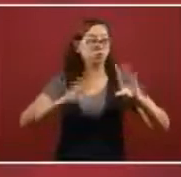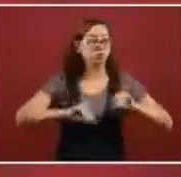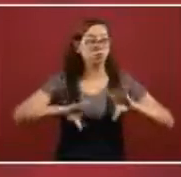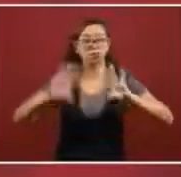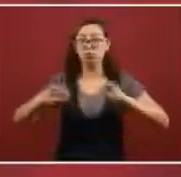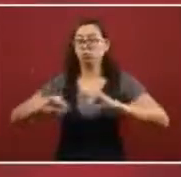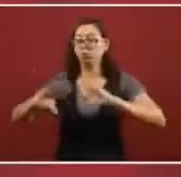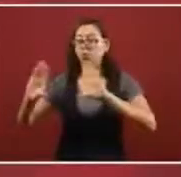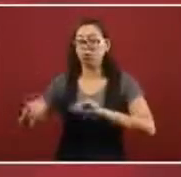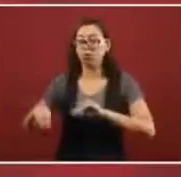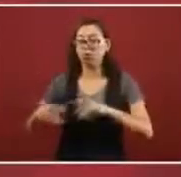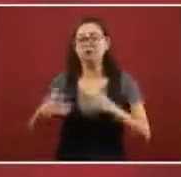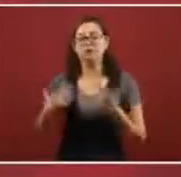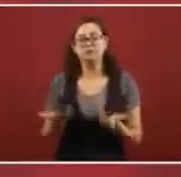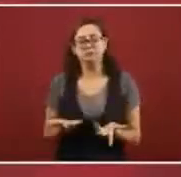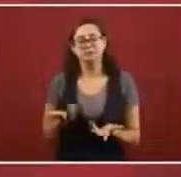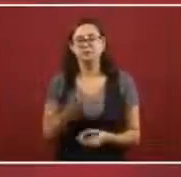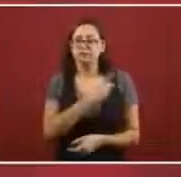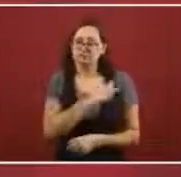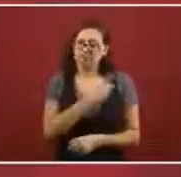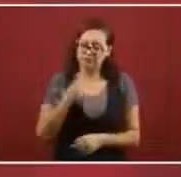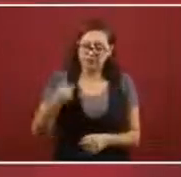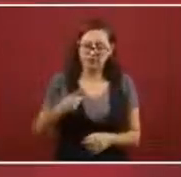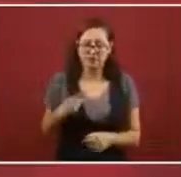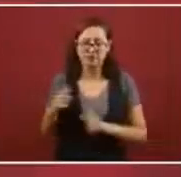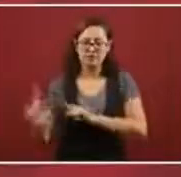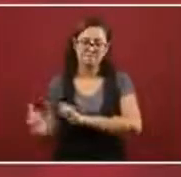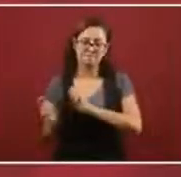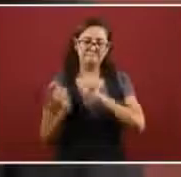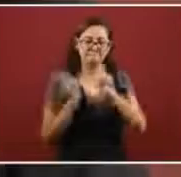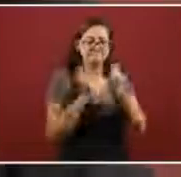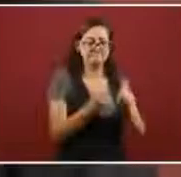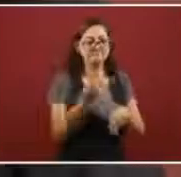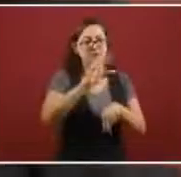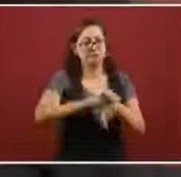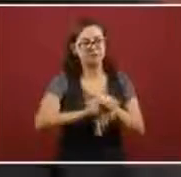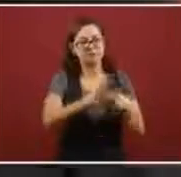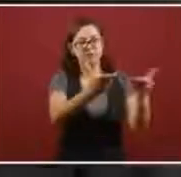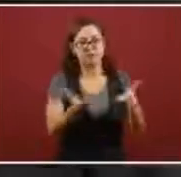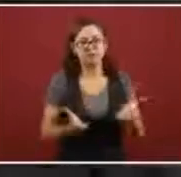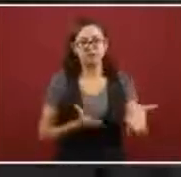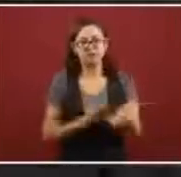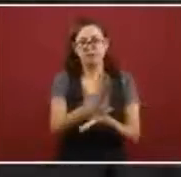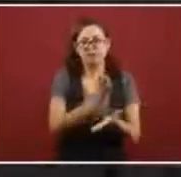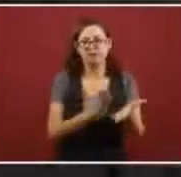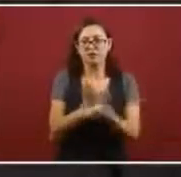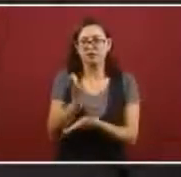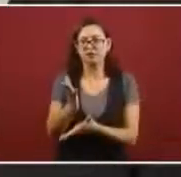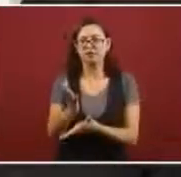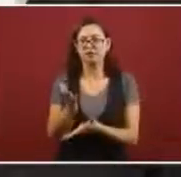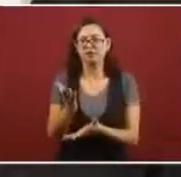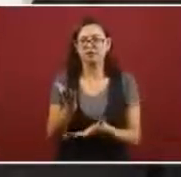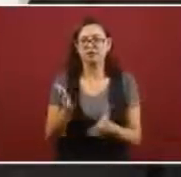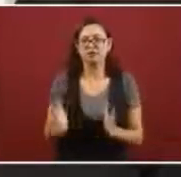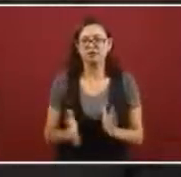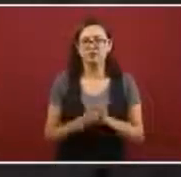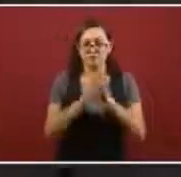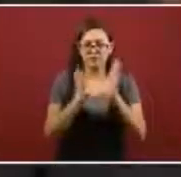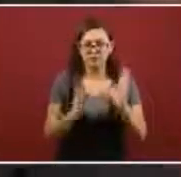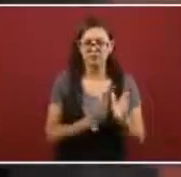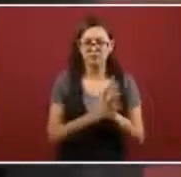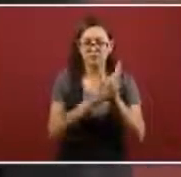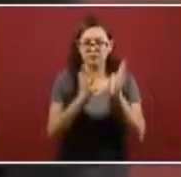y que por eso había que permitir el que